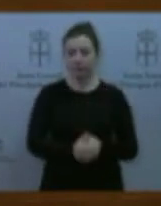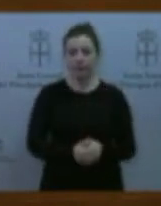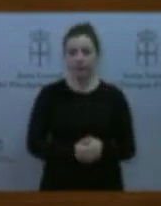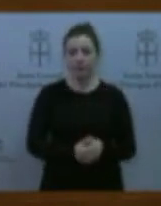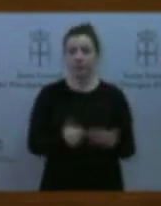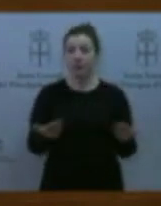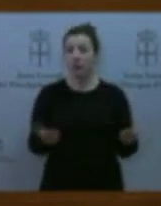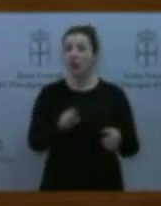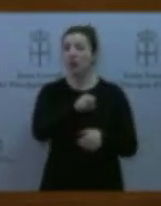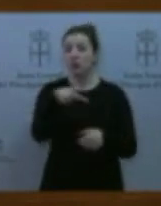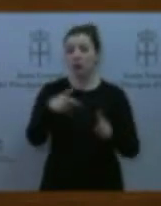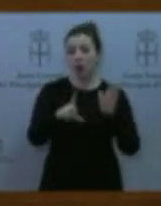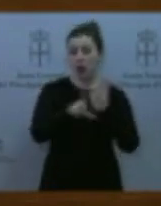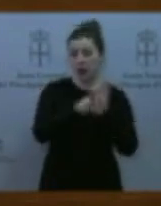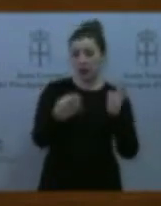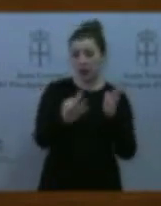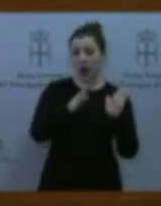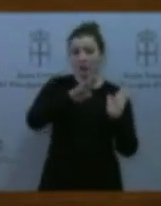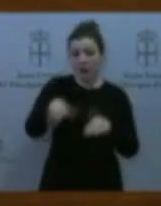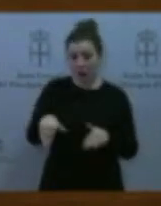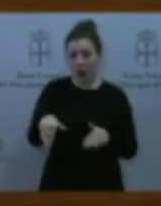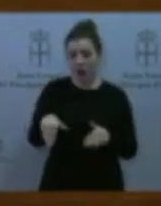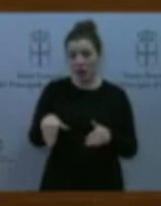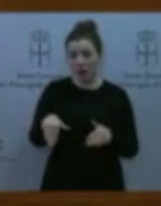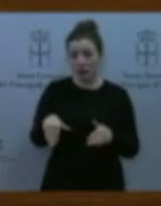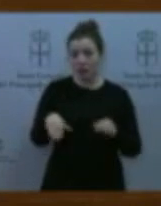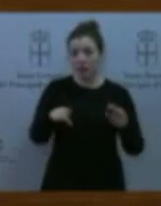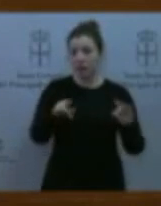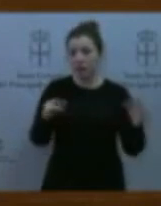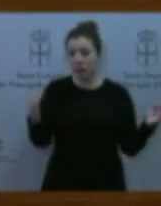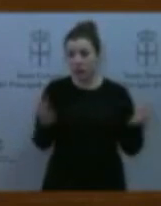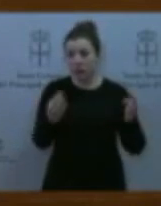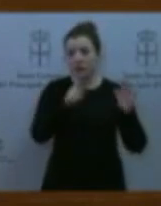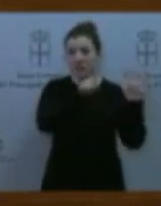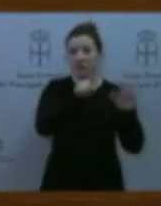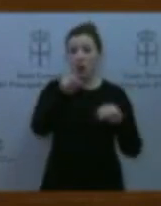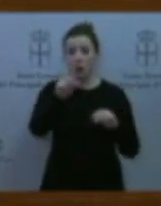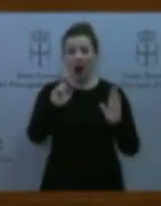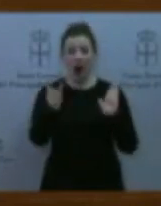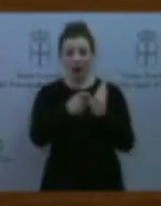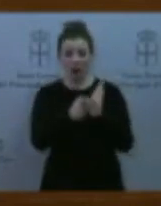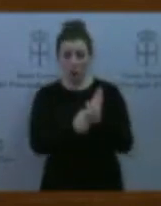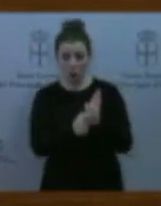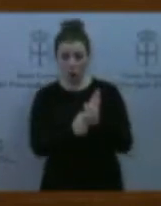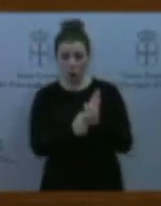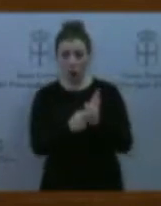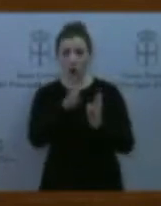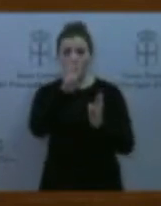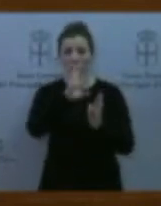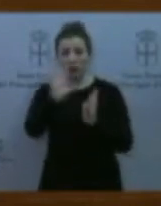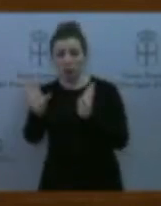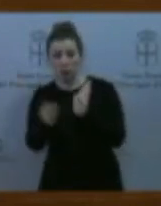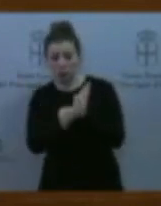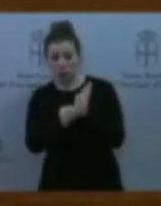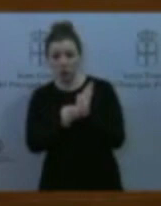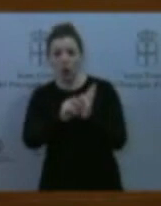finalmente será tinta de boca, pues son 61 artículos, 4 disposiciones adicionales, una derogatoria, 5 finales,